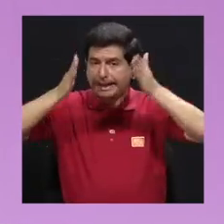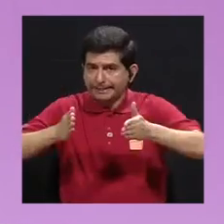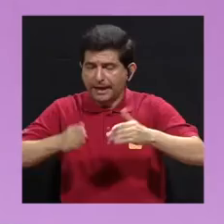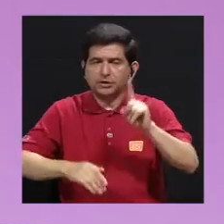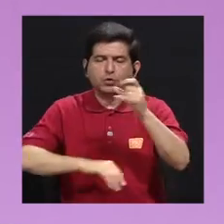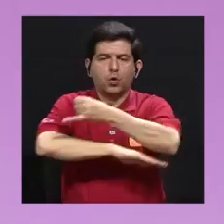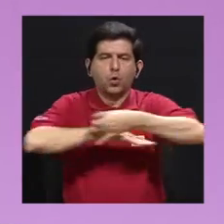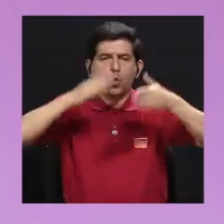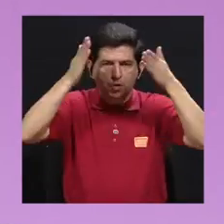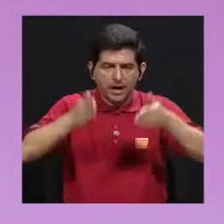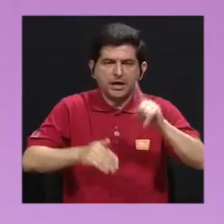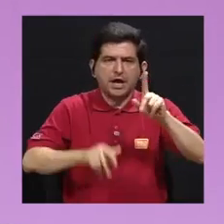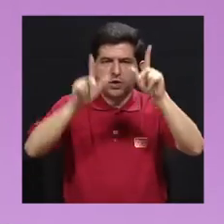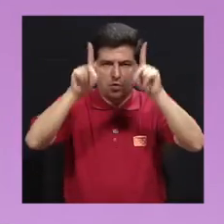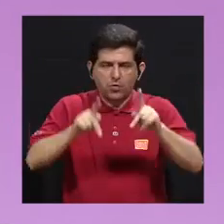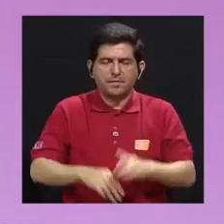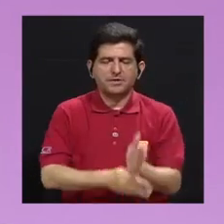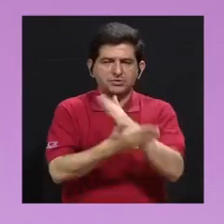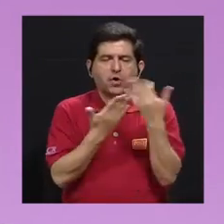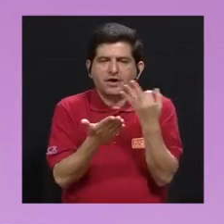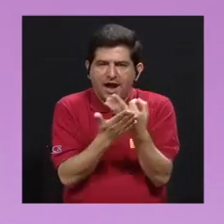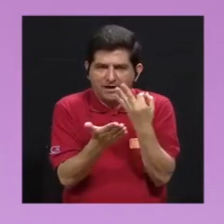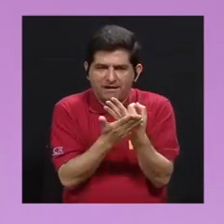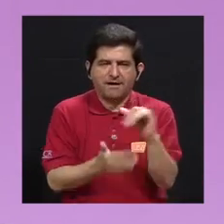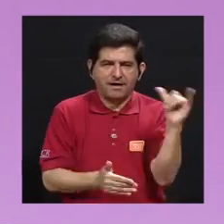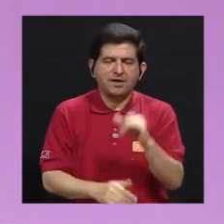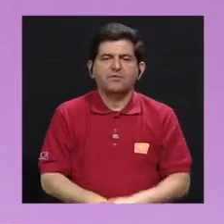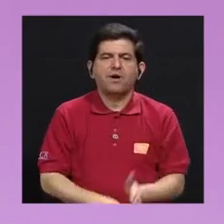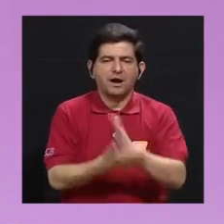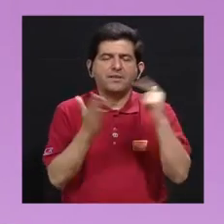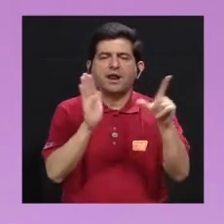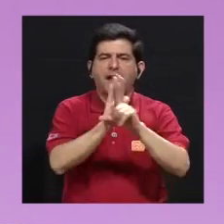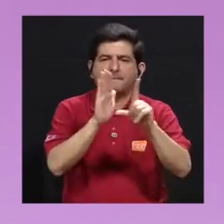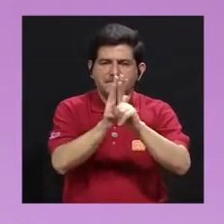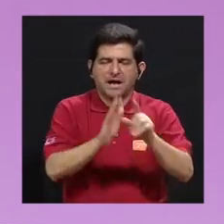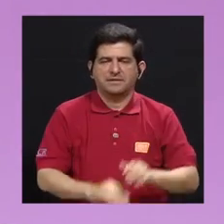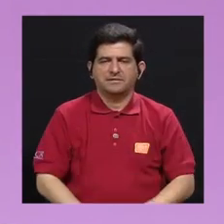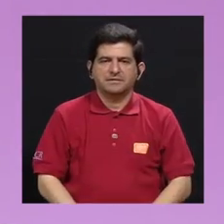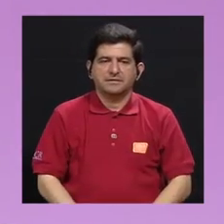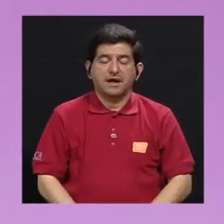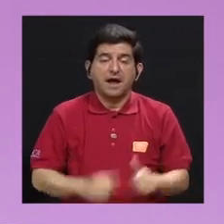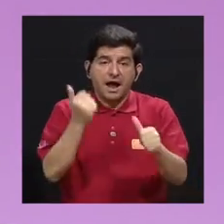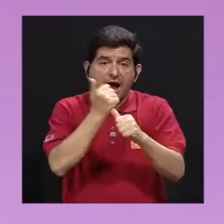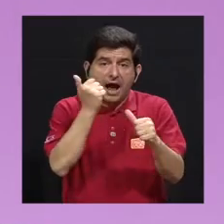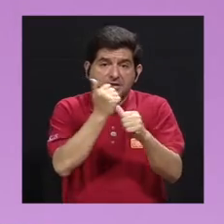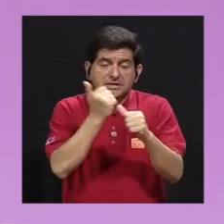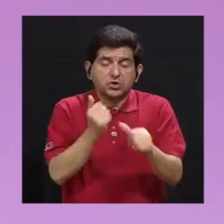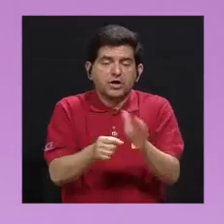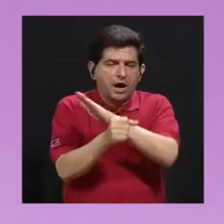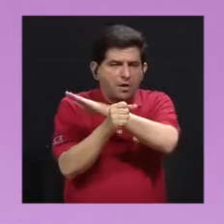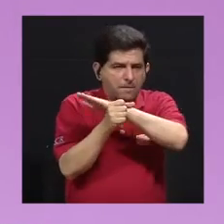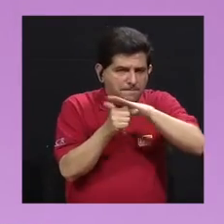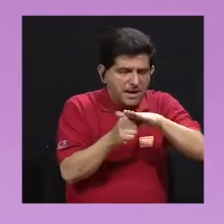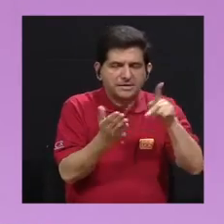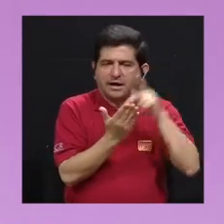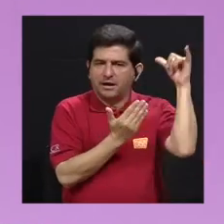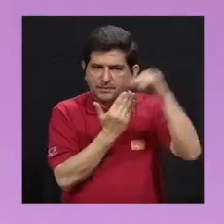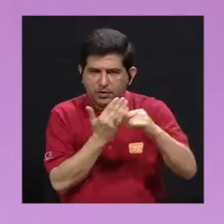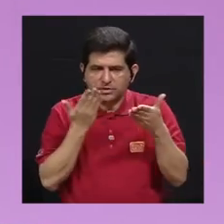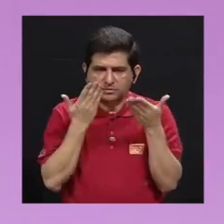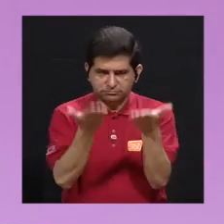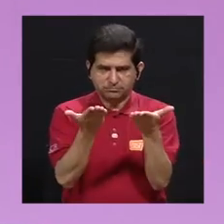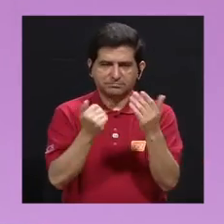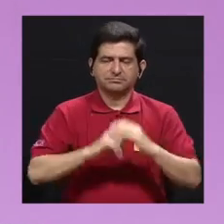un ingeniero una persona de la parte financiera y también de la parte legal porque asesoramos integralmente ese